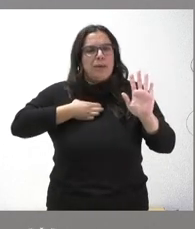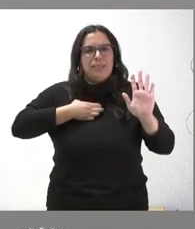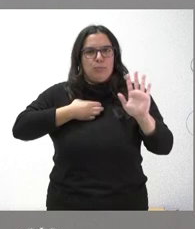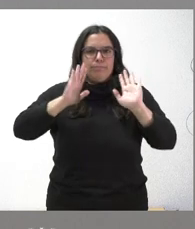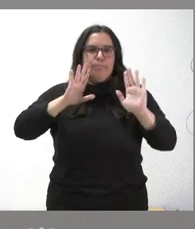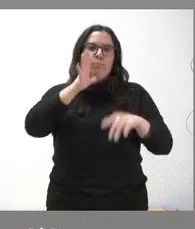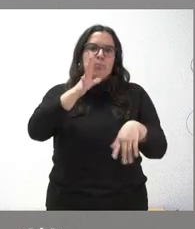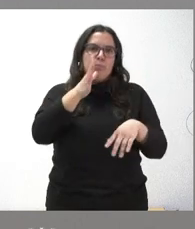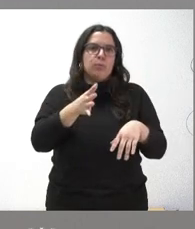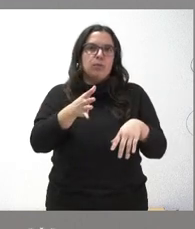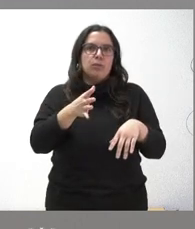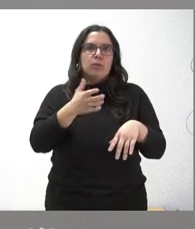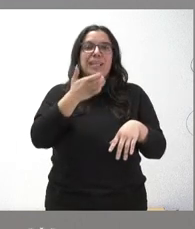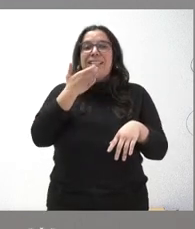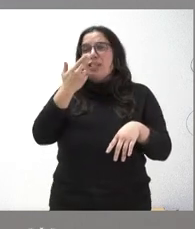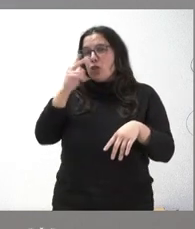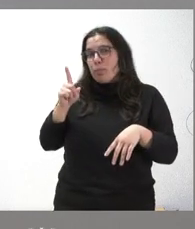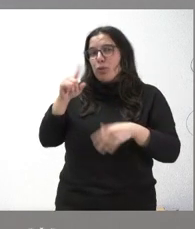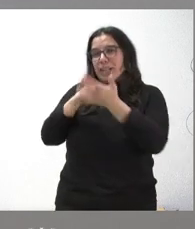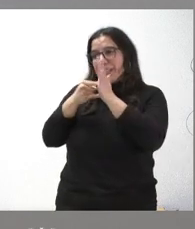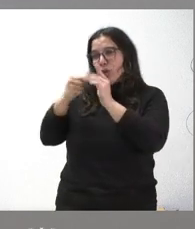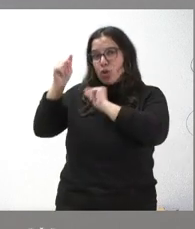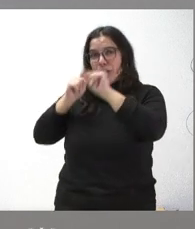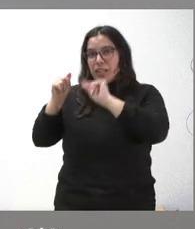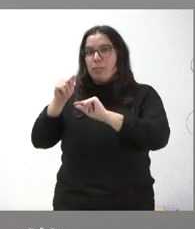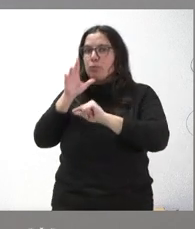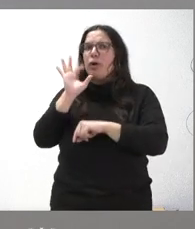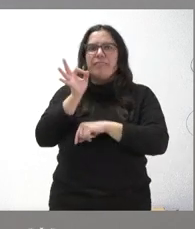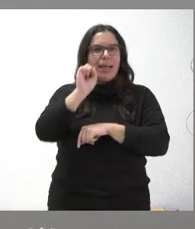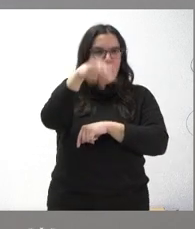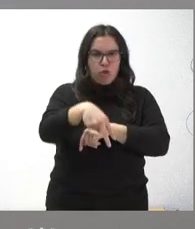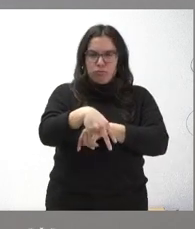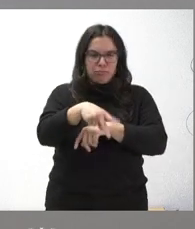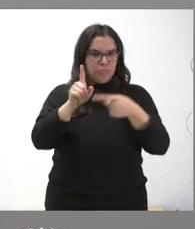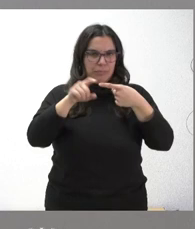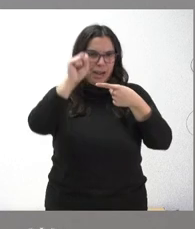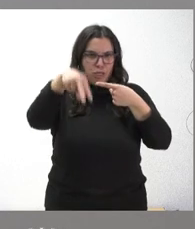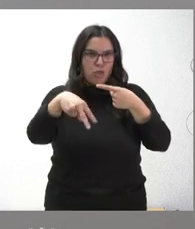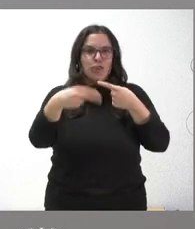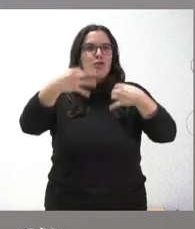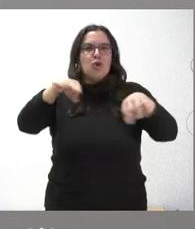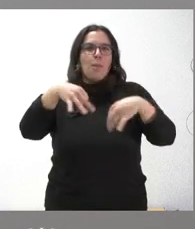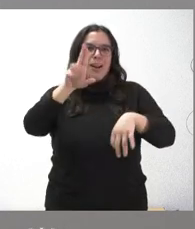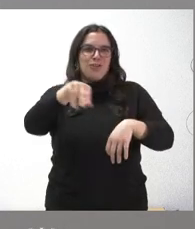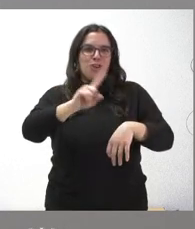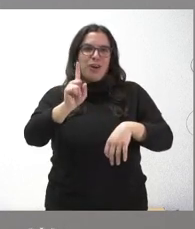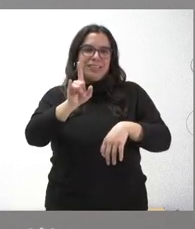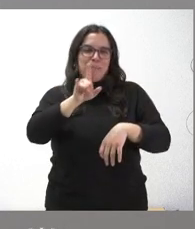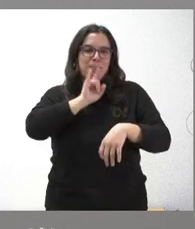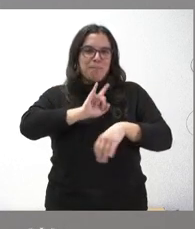cual si no les importa lo lo corregimos porque tiene usted toda la razón del mundo no es no es normal